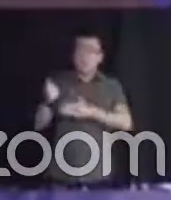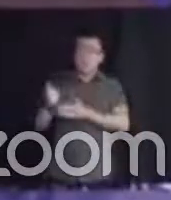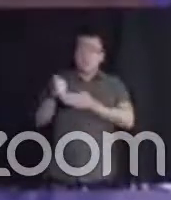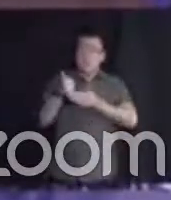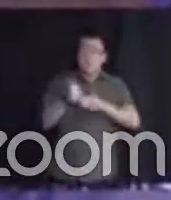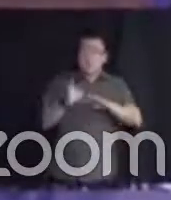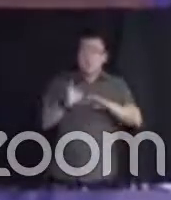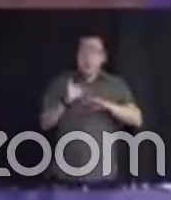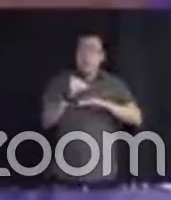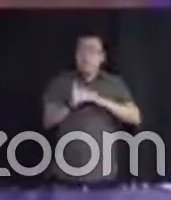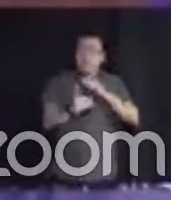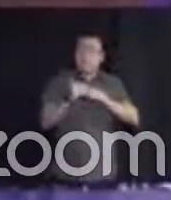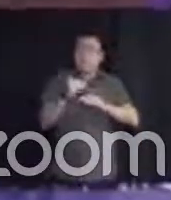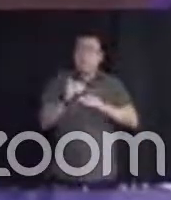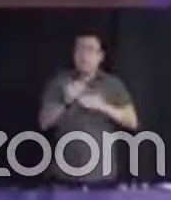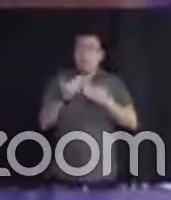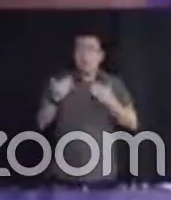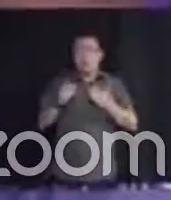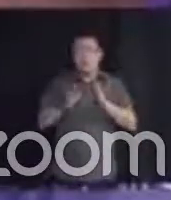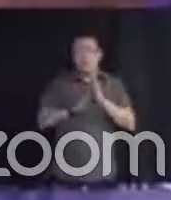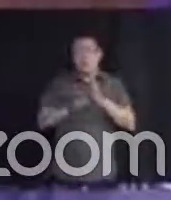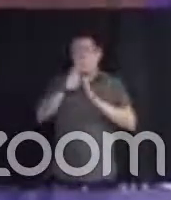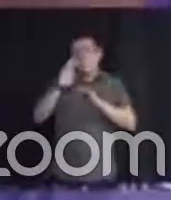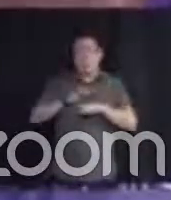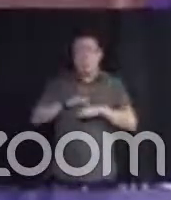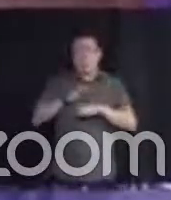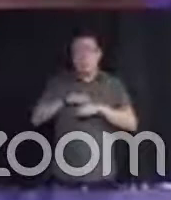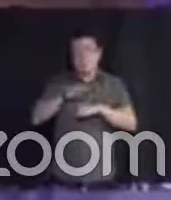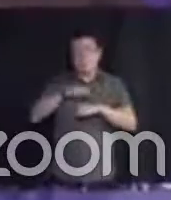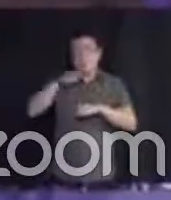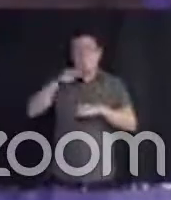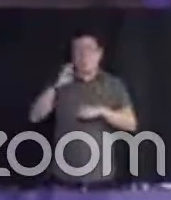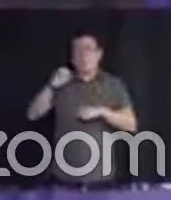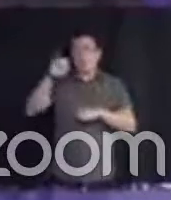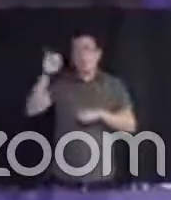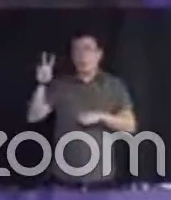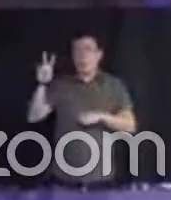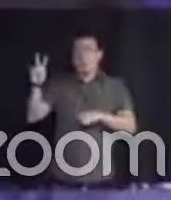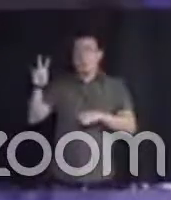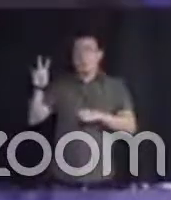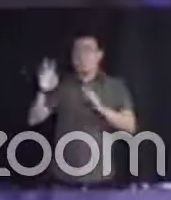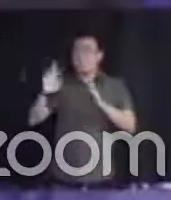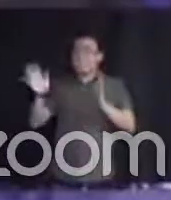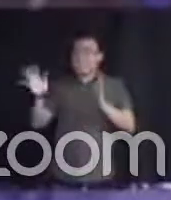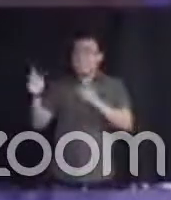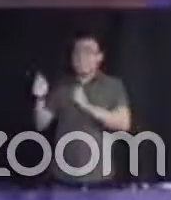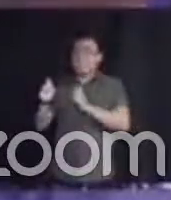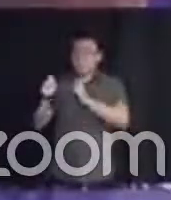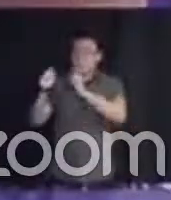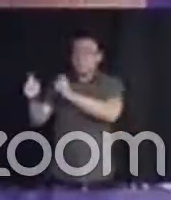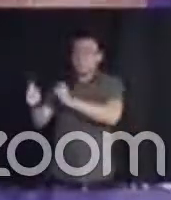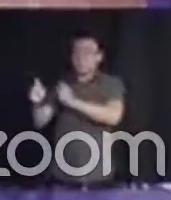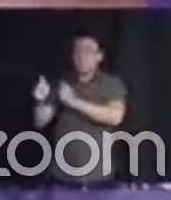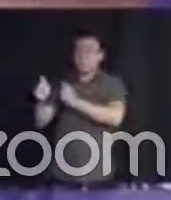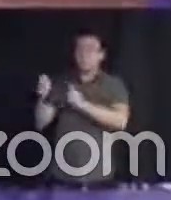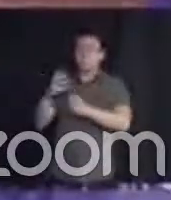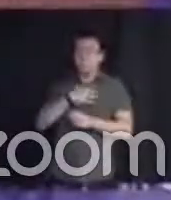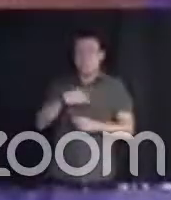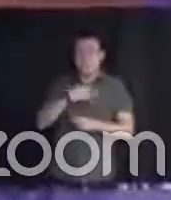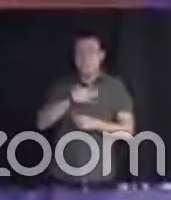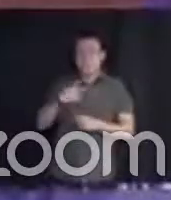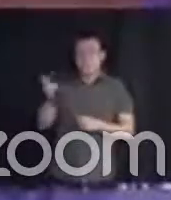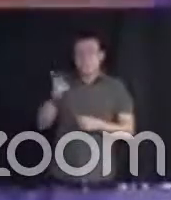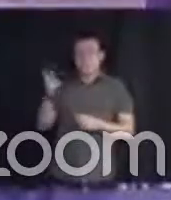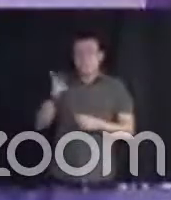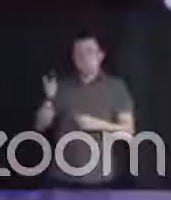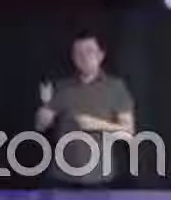yo así lo veo en OmniLife. Nosotros estamos en un nivel donde Jorge nos deja y seguimos hacia arriba junto con ellos, con la visión de